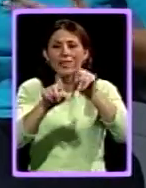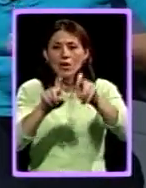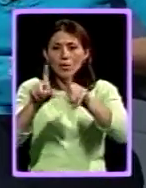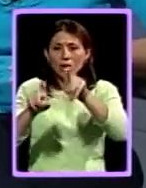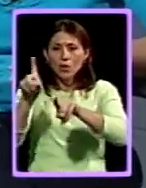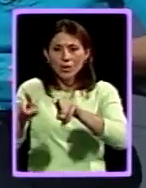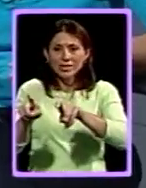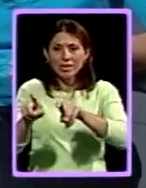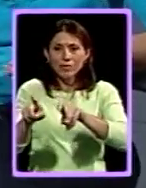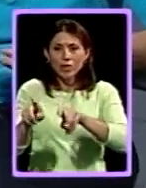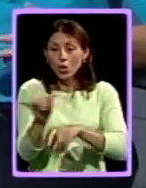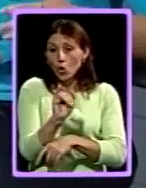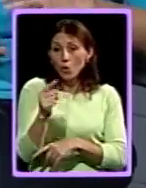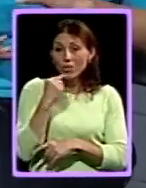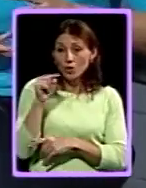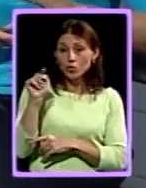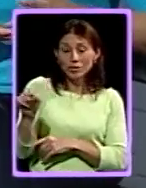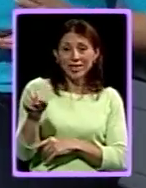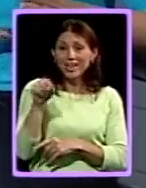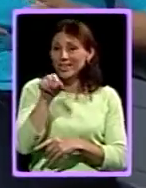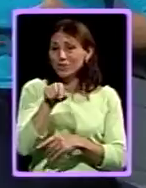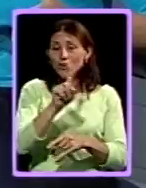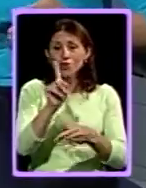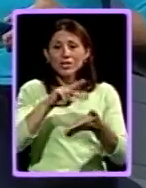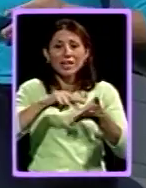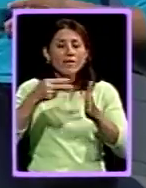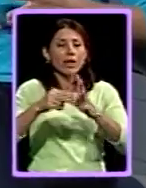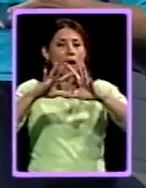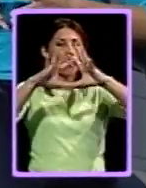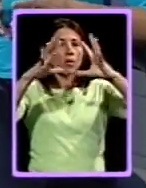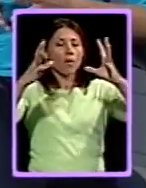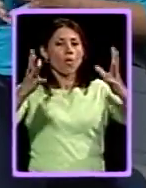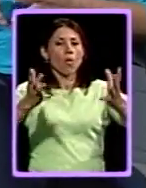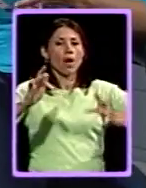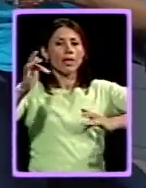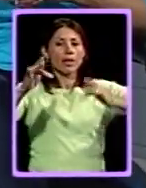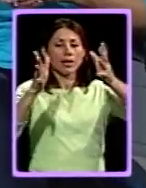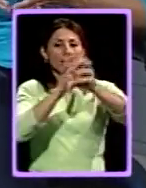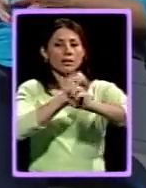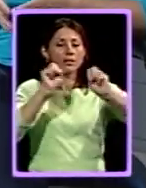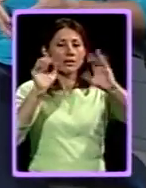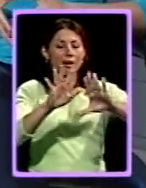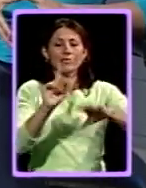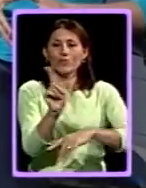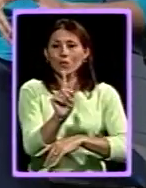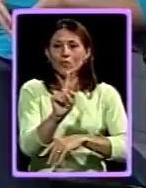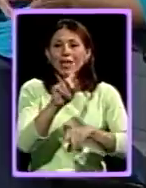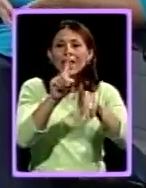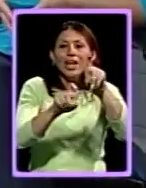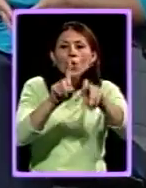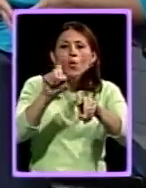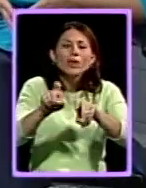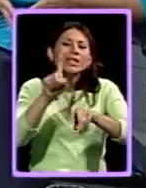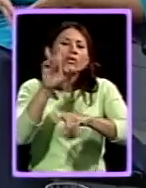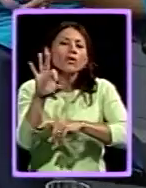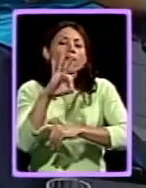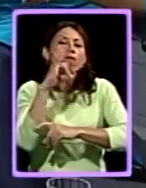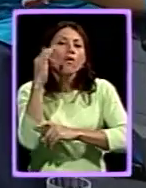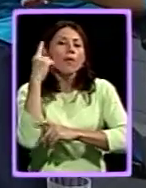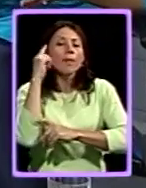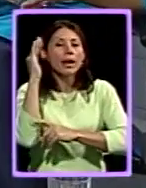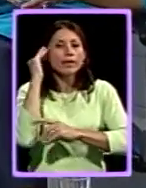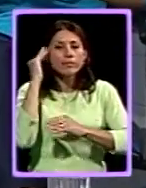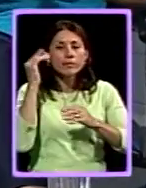no es una bola de cristal. Y entonces, insistir sobre ese punto y en ver que la encuesta es un instrumento válido, sigue siéndolo, se